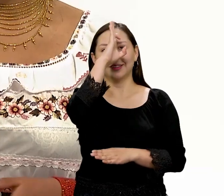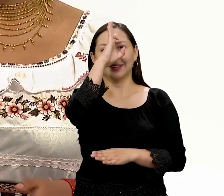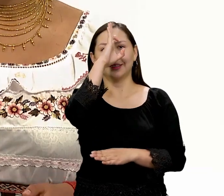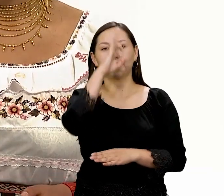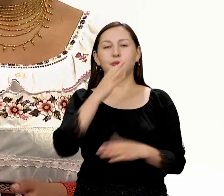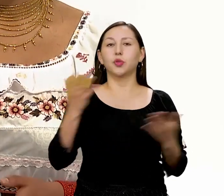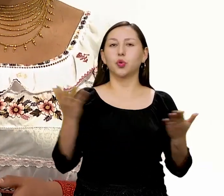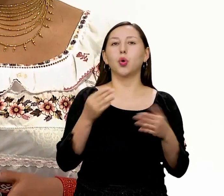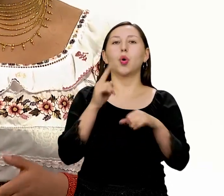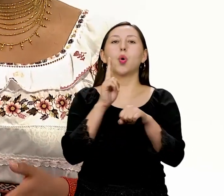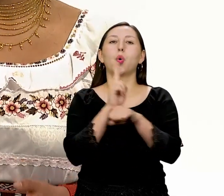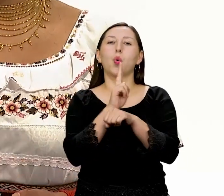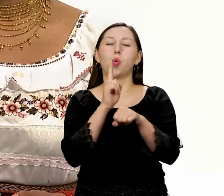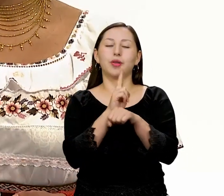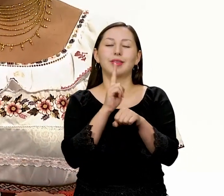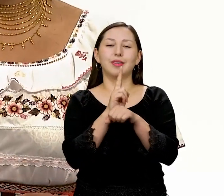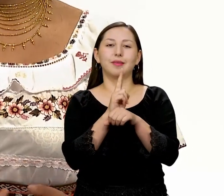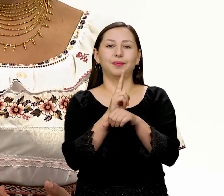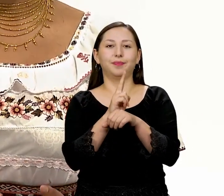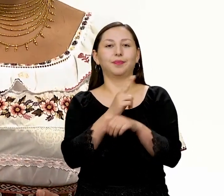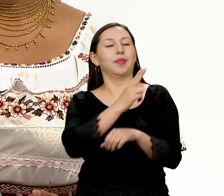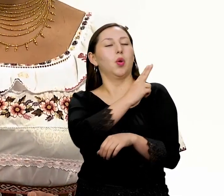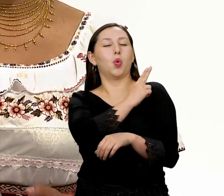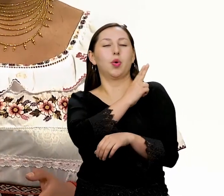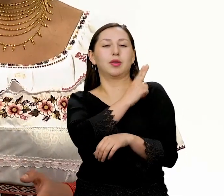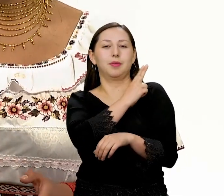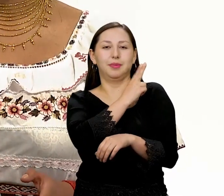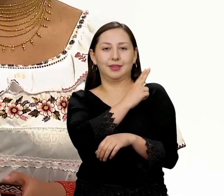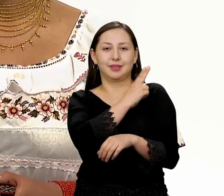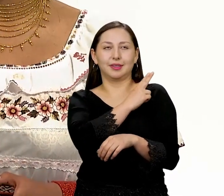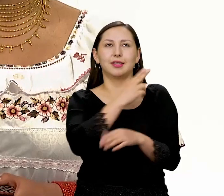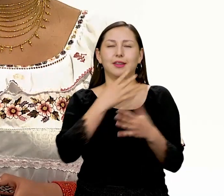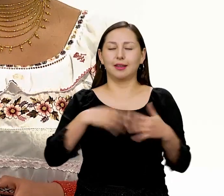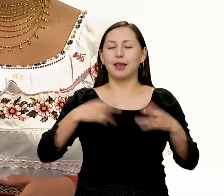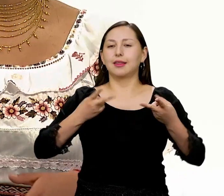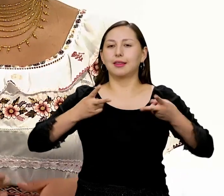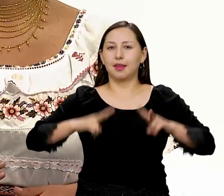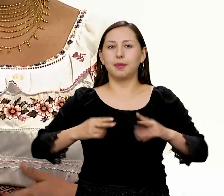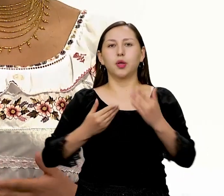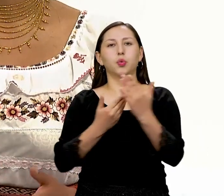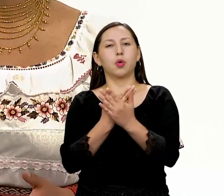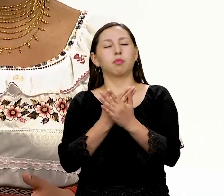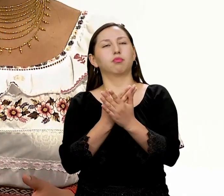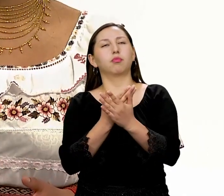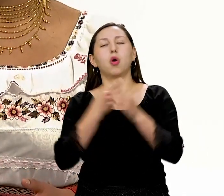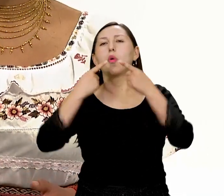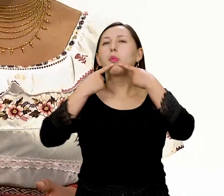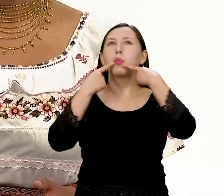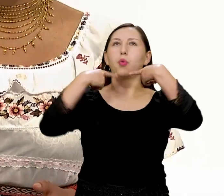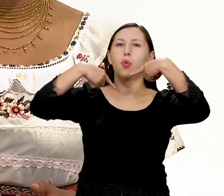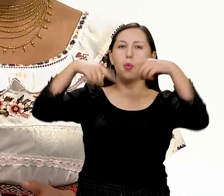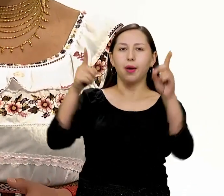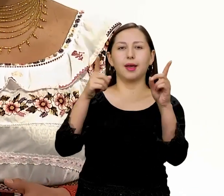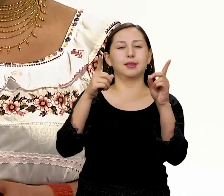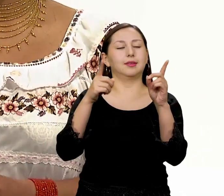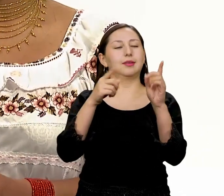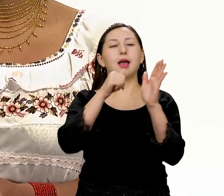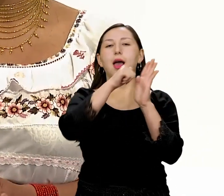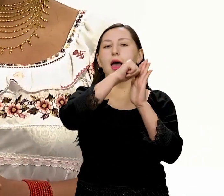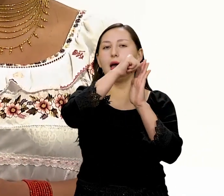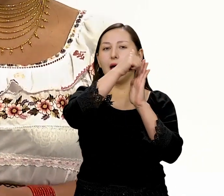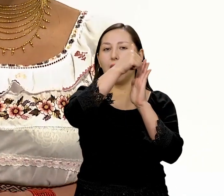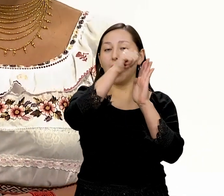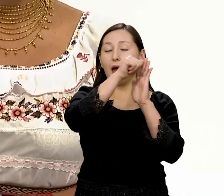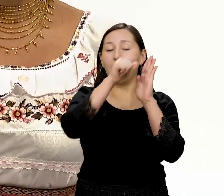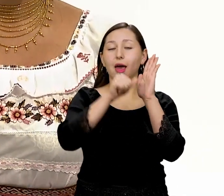me desarrollé en la universidad. Sin embargo, a raíz de este yo estoy siguiendo sacando artículos científicos, ¿no?